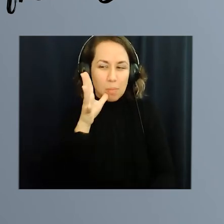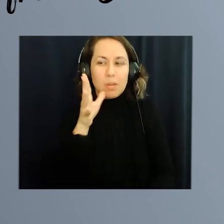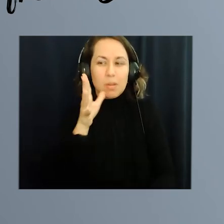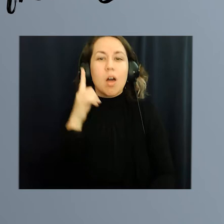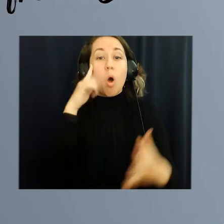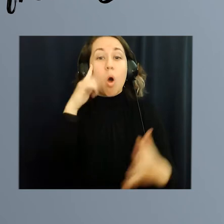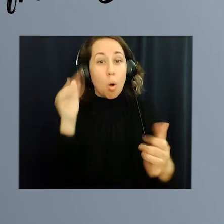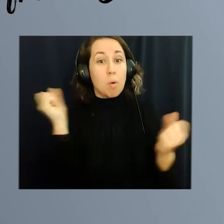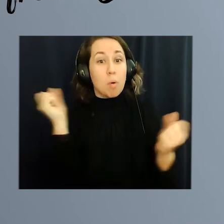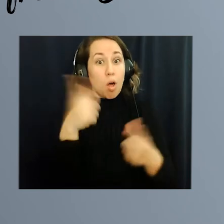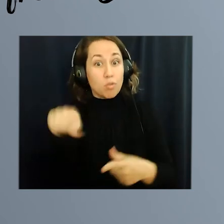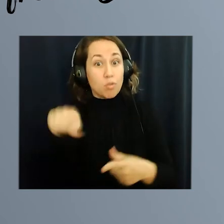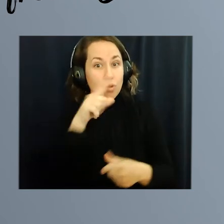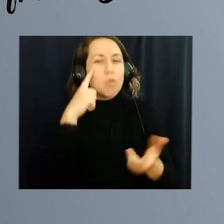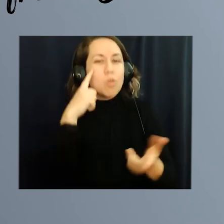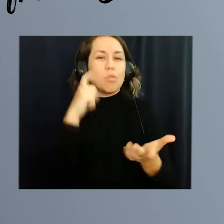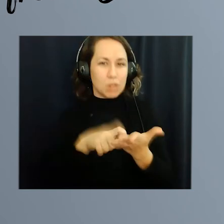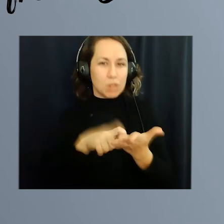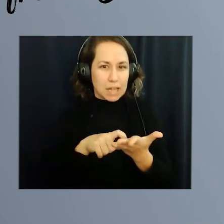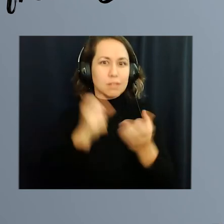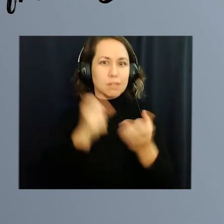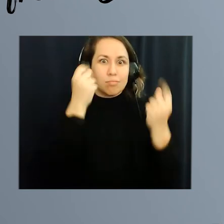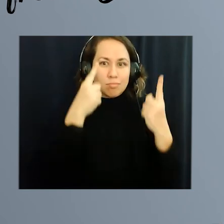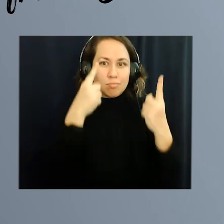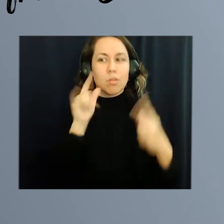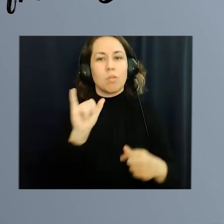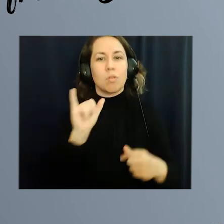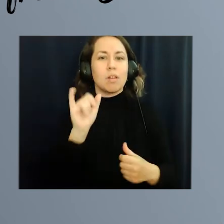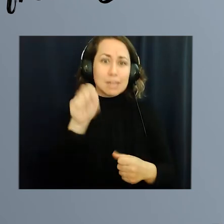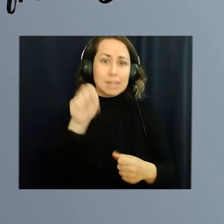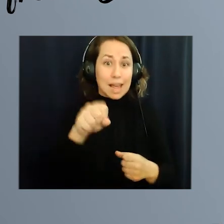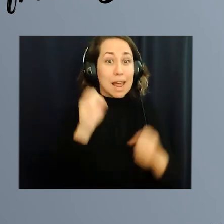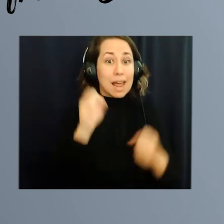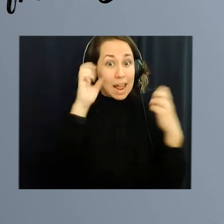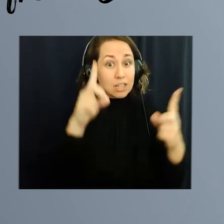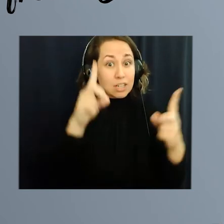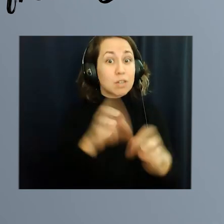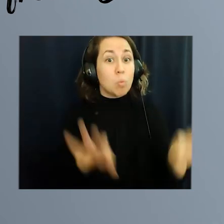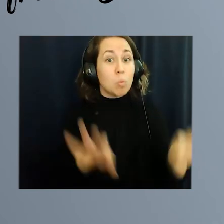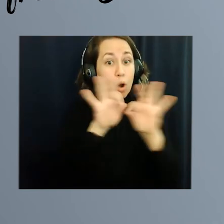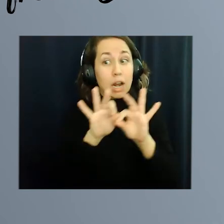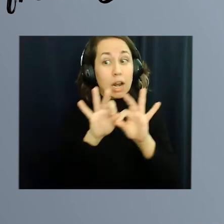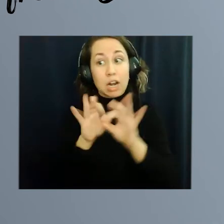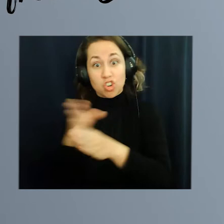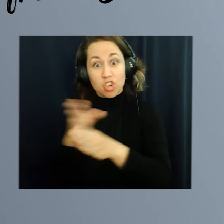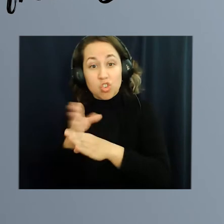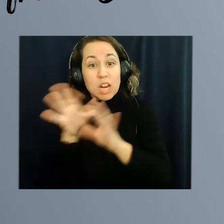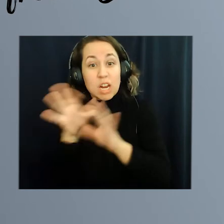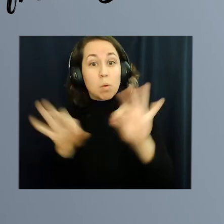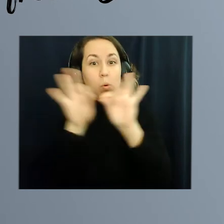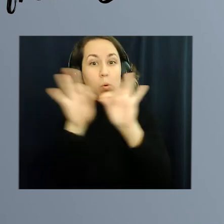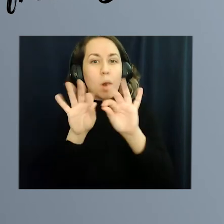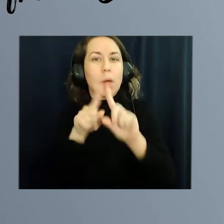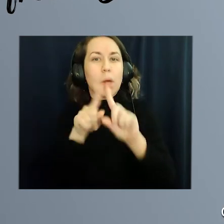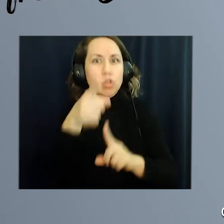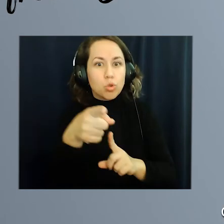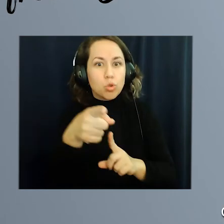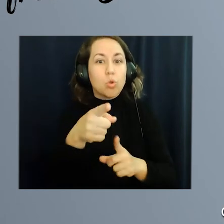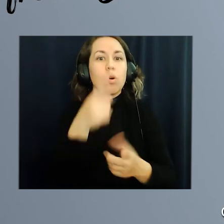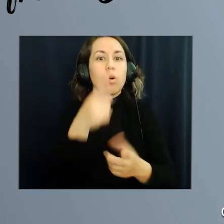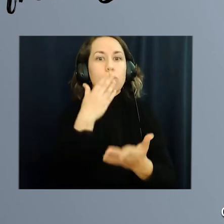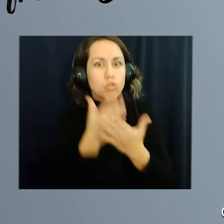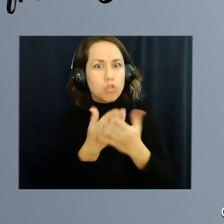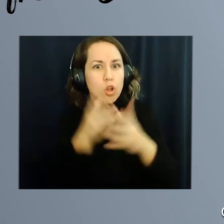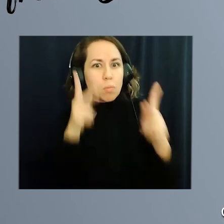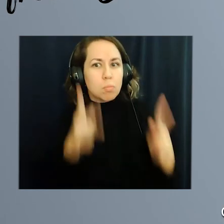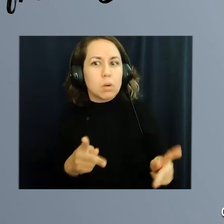de hogar y una vida laboral y también encuentra el tiempo para redituar a la comunidad, te hará